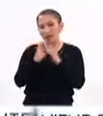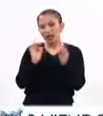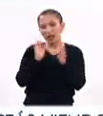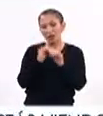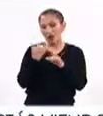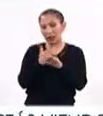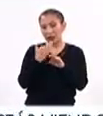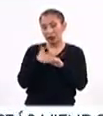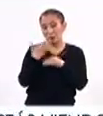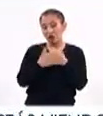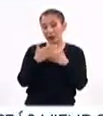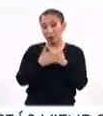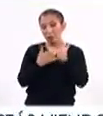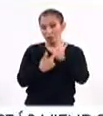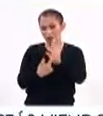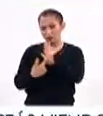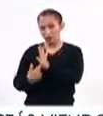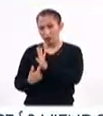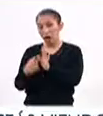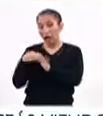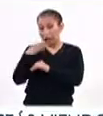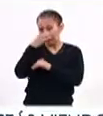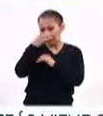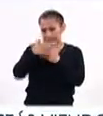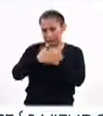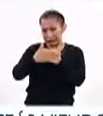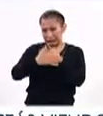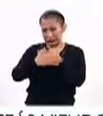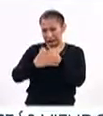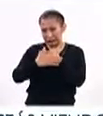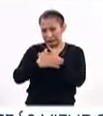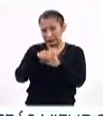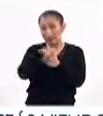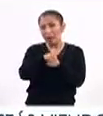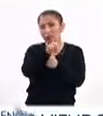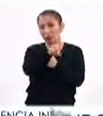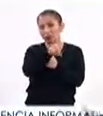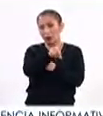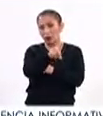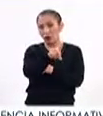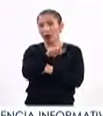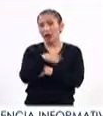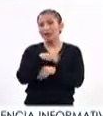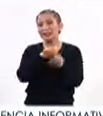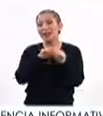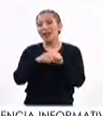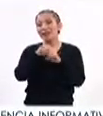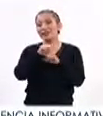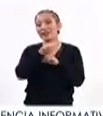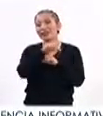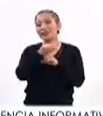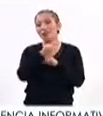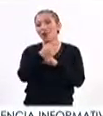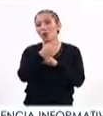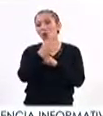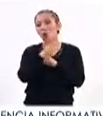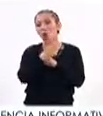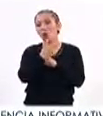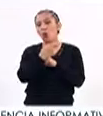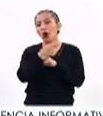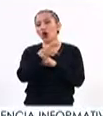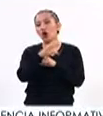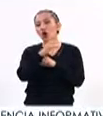contando, por supuesto, de sus próximas presentaciones. La más próxima es este domingo en la Sala Nezahualcóyotl a las 6 de la